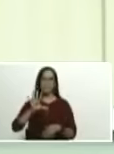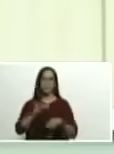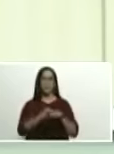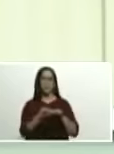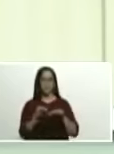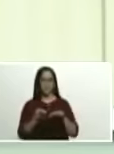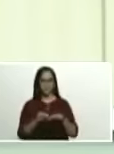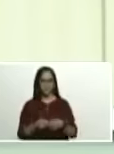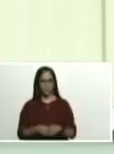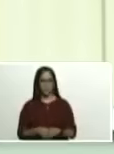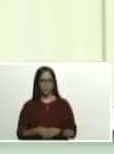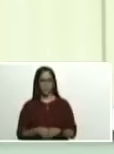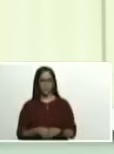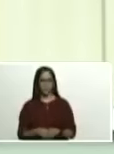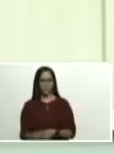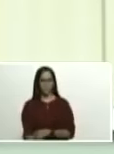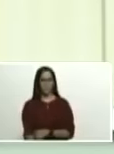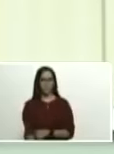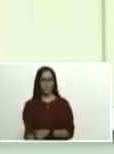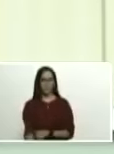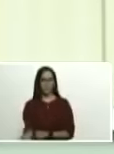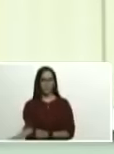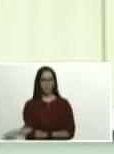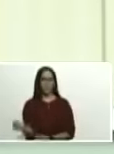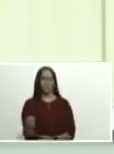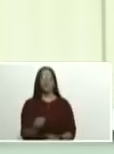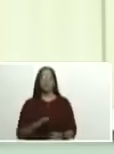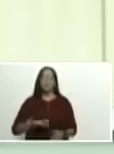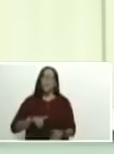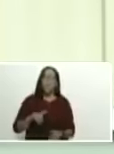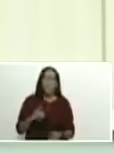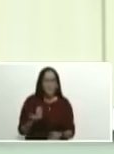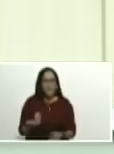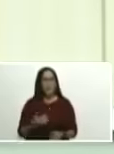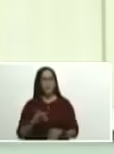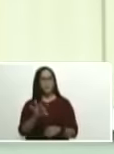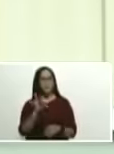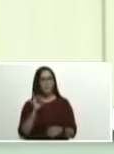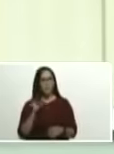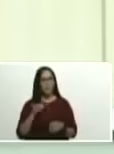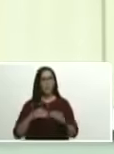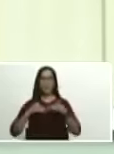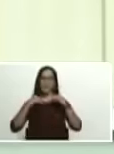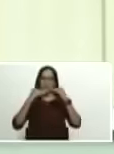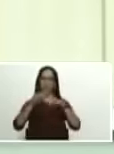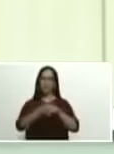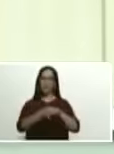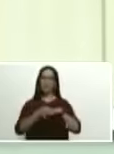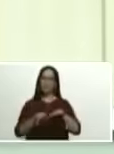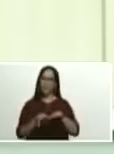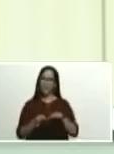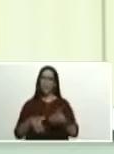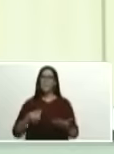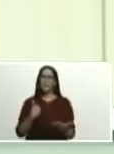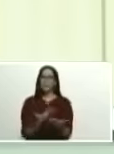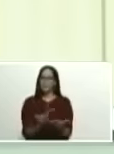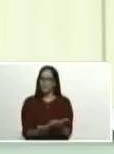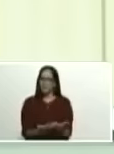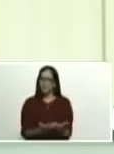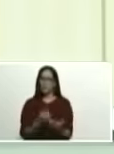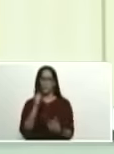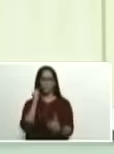municipios. Pudiéramos tomar el nivel municipal para plantearnos una gran meta